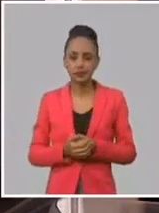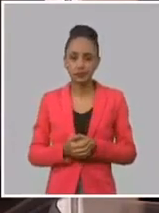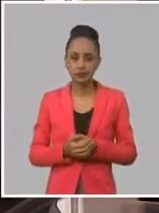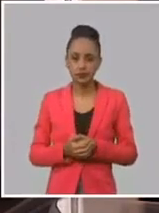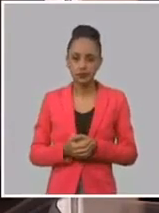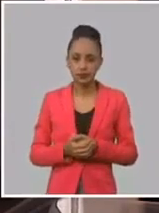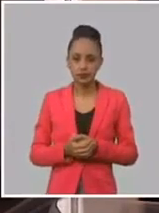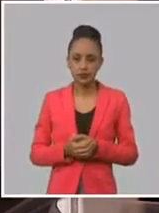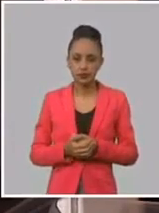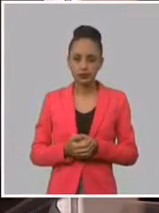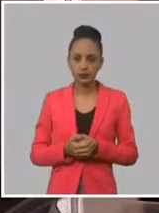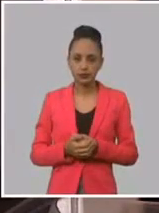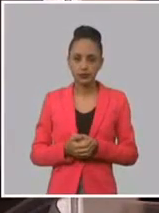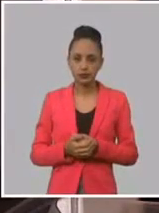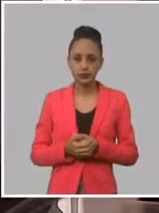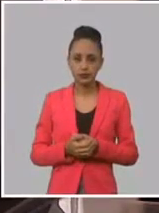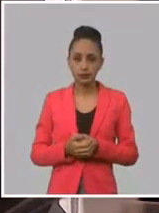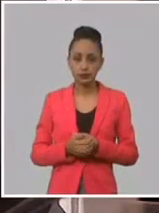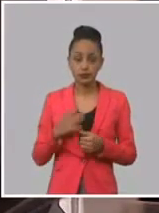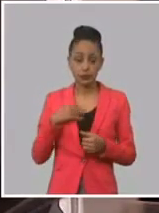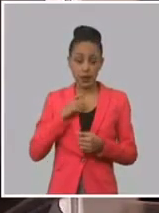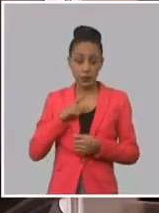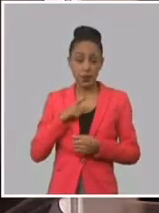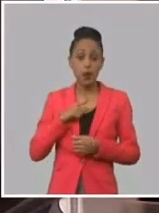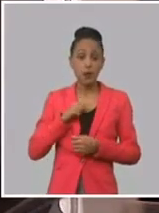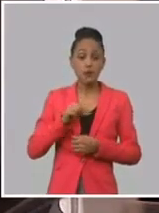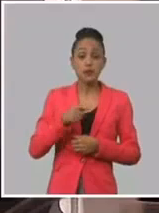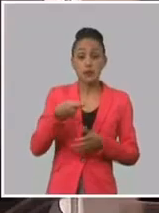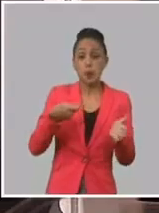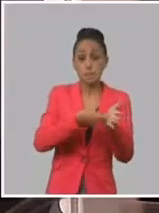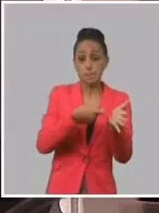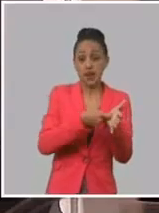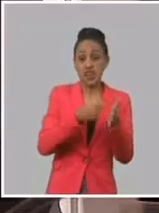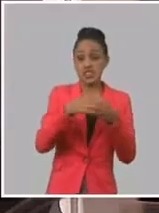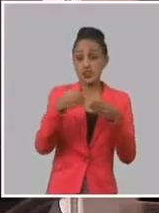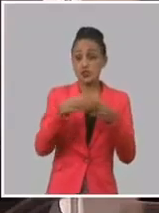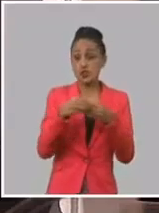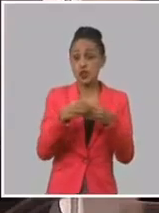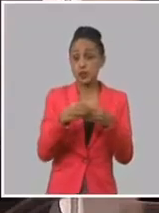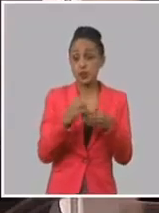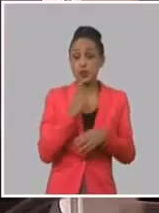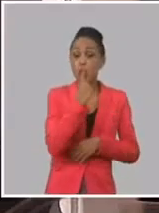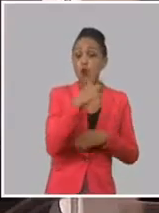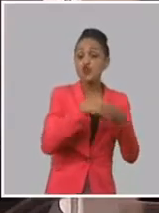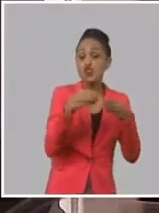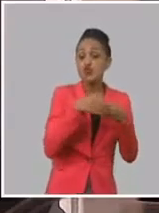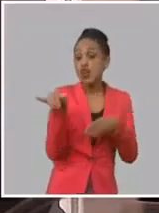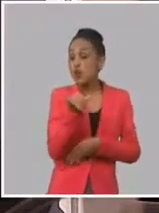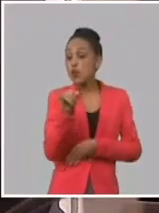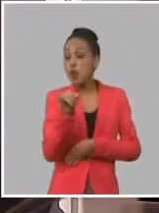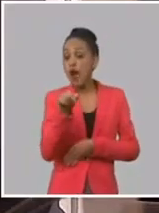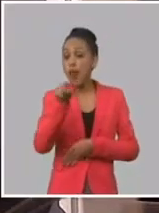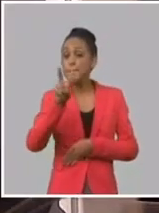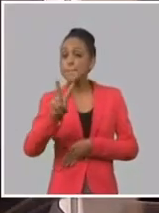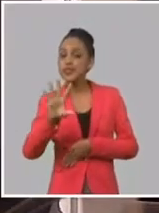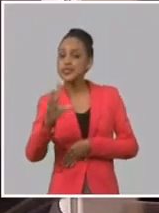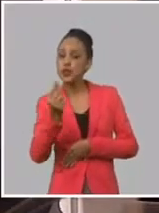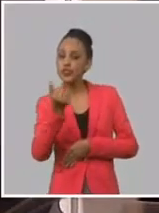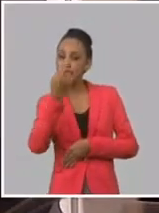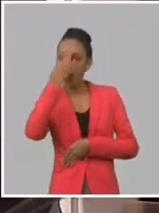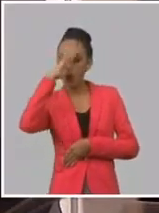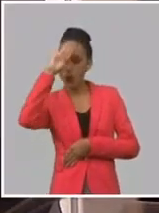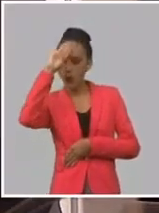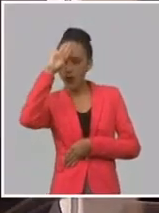tributo se paga en ceu se llevan a una convención de uno por 25 es decir que no hay un error sino que está multiplicado